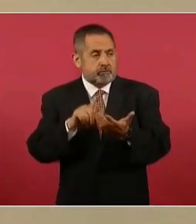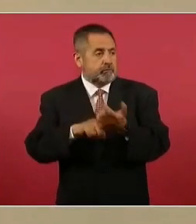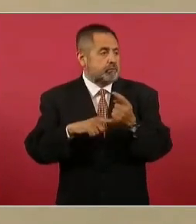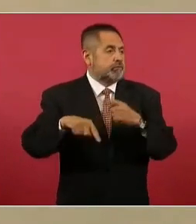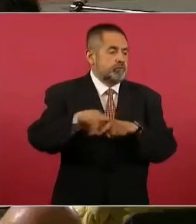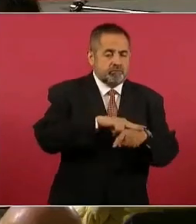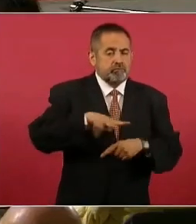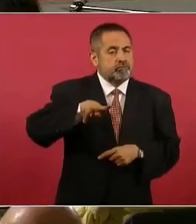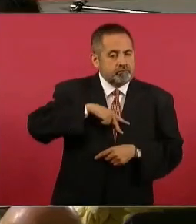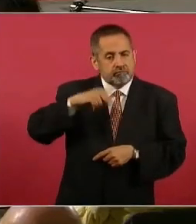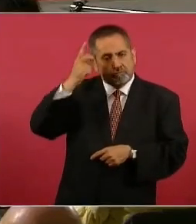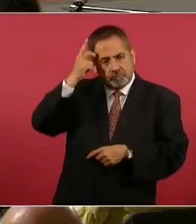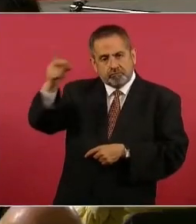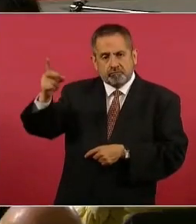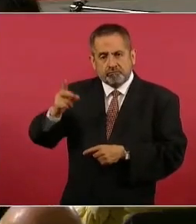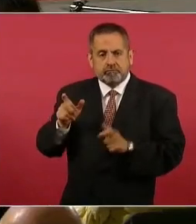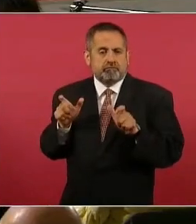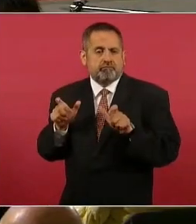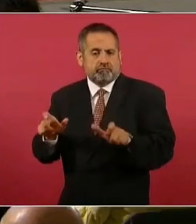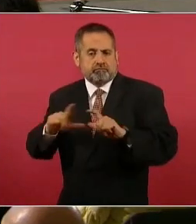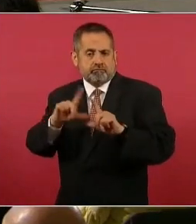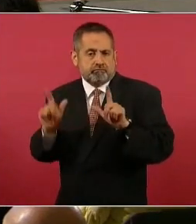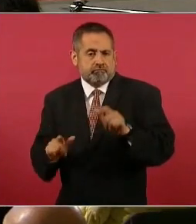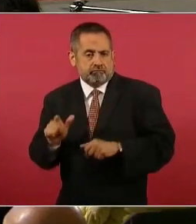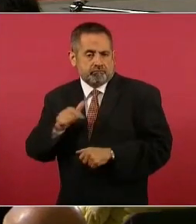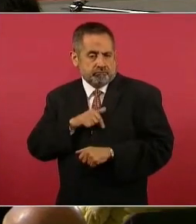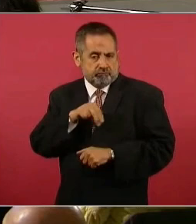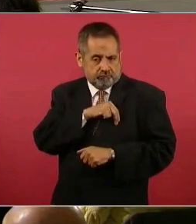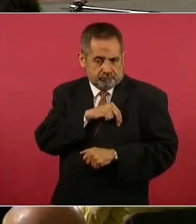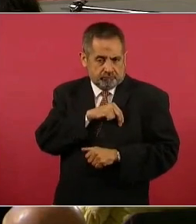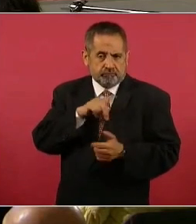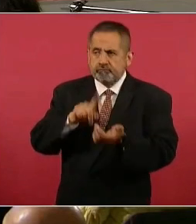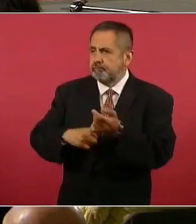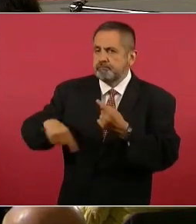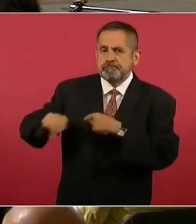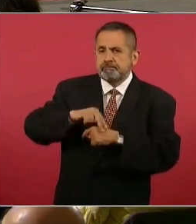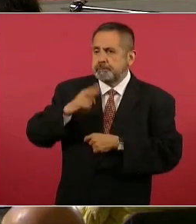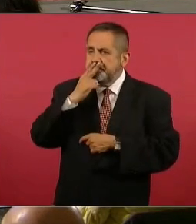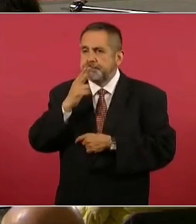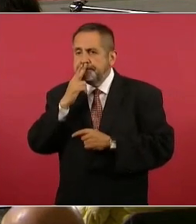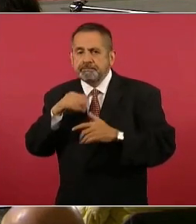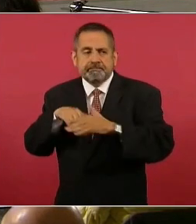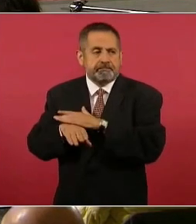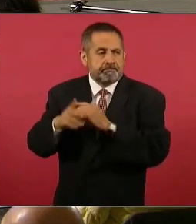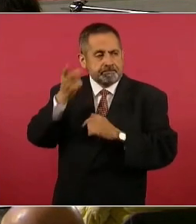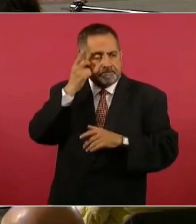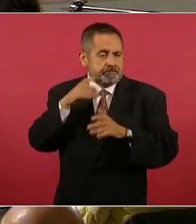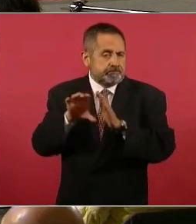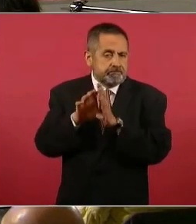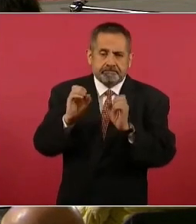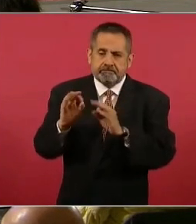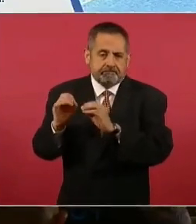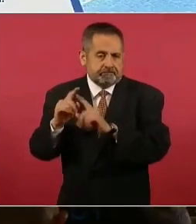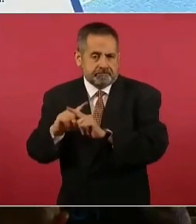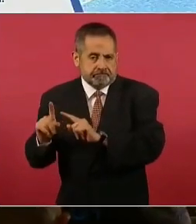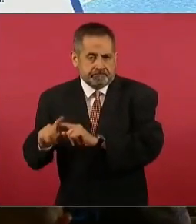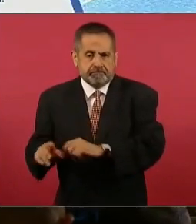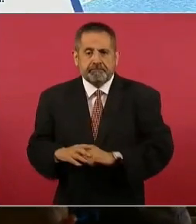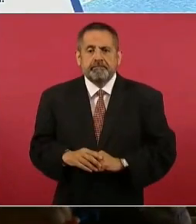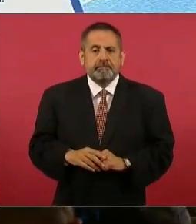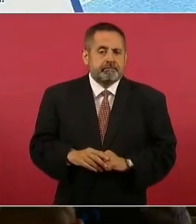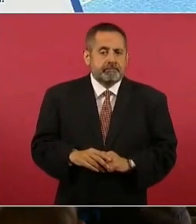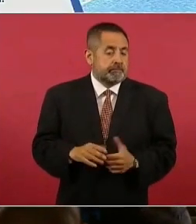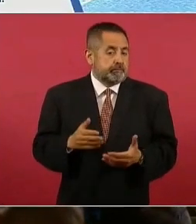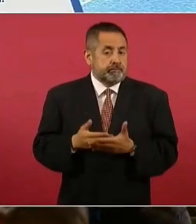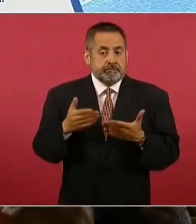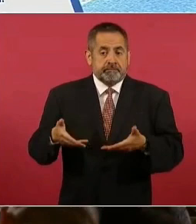para la guardia nacional adelante y algunas de las actividades importantes de este mes fue la participación